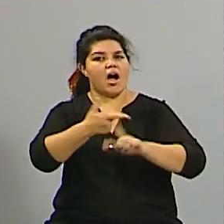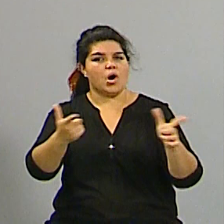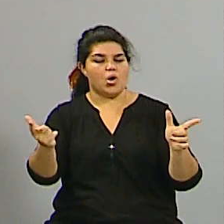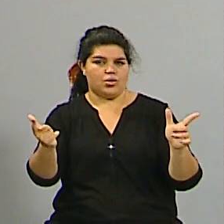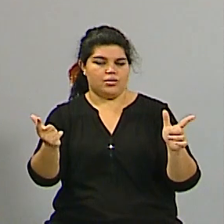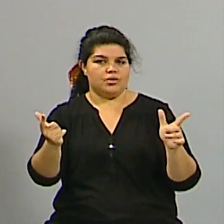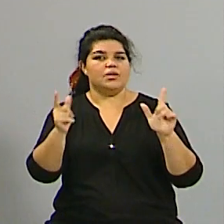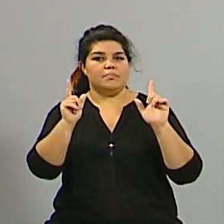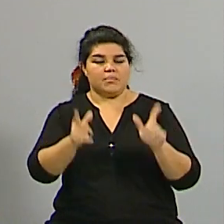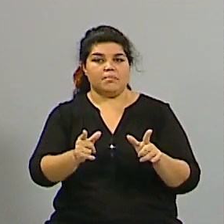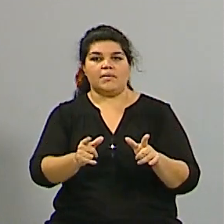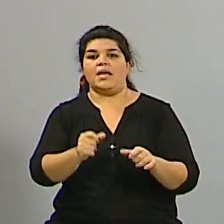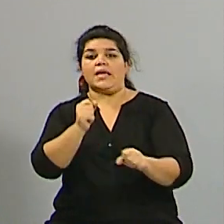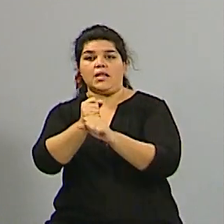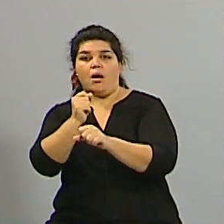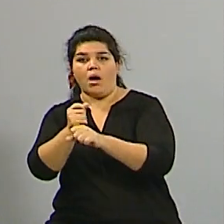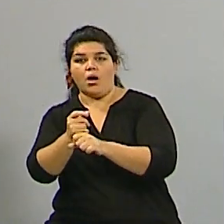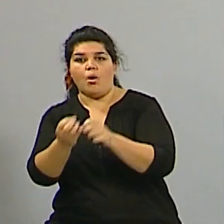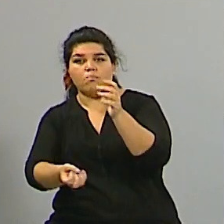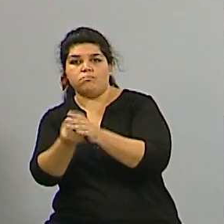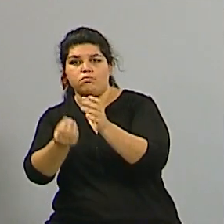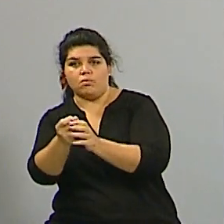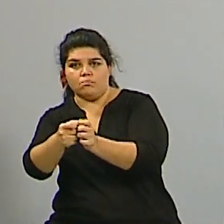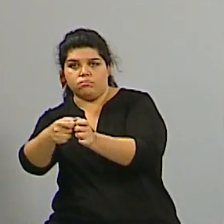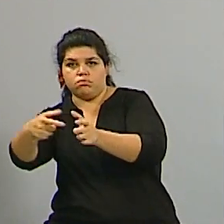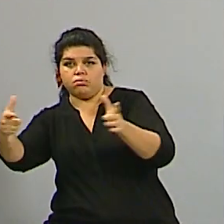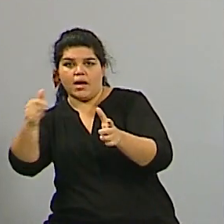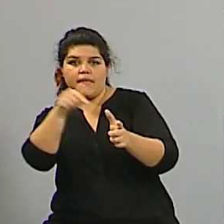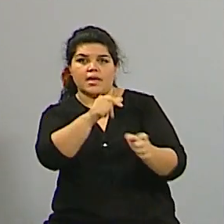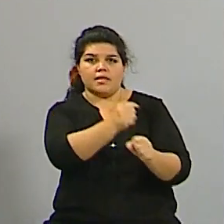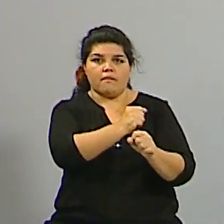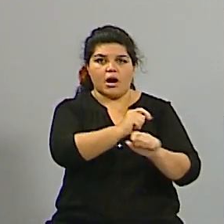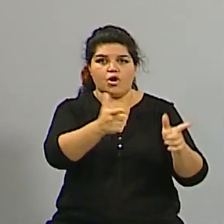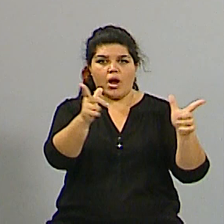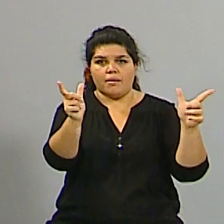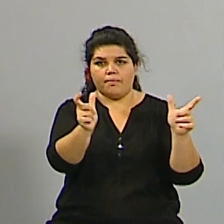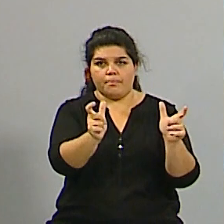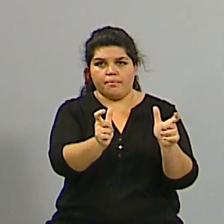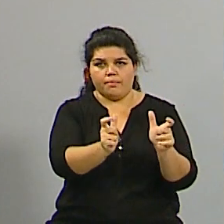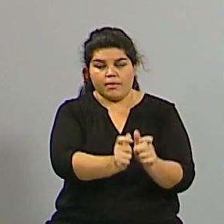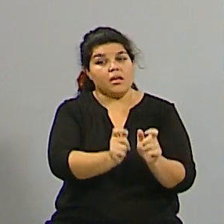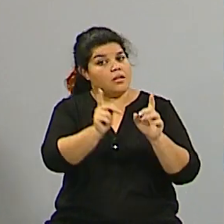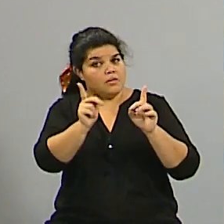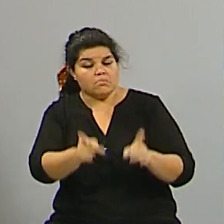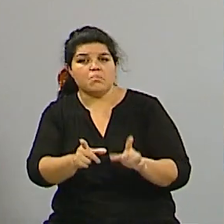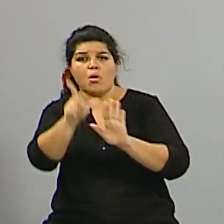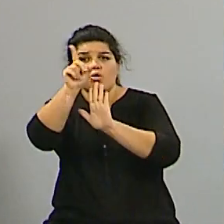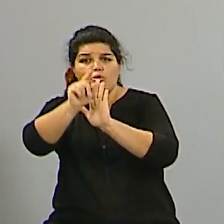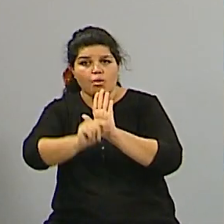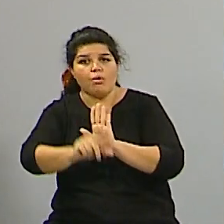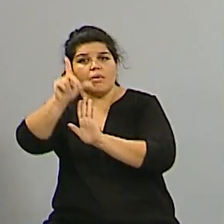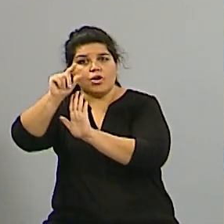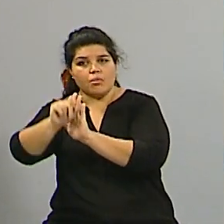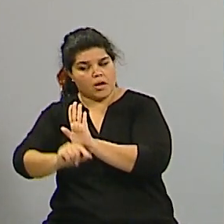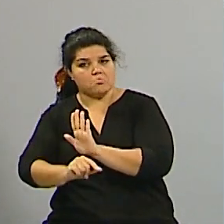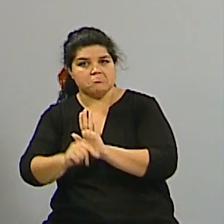y generación de empleo que va subiendo. ¿Cuáles son los números? Son números que sin duda son importantes porque para